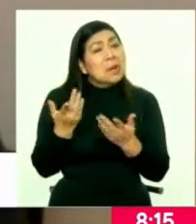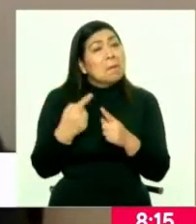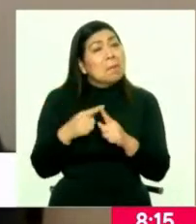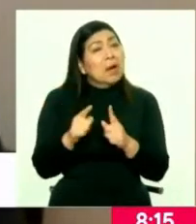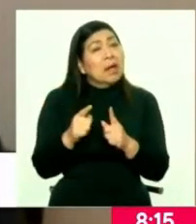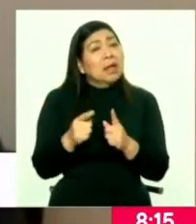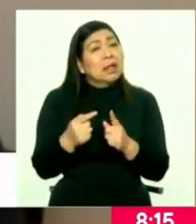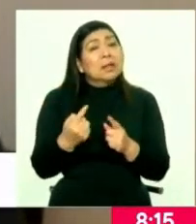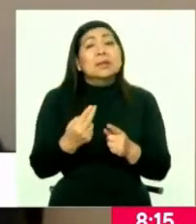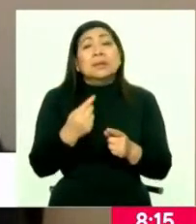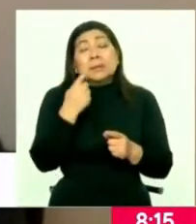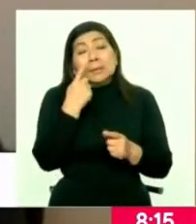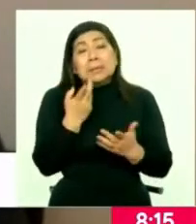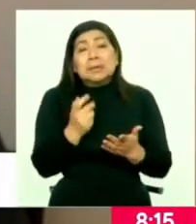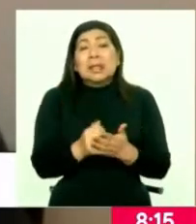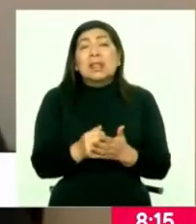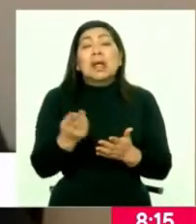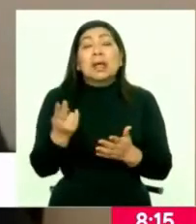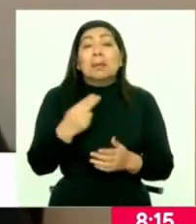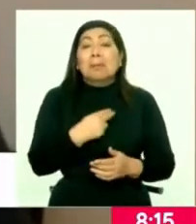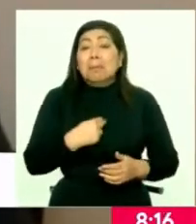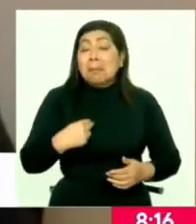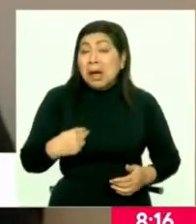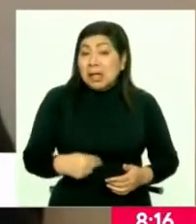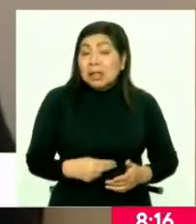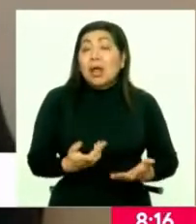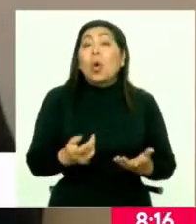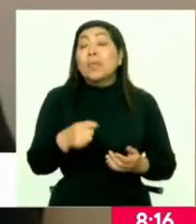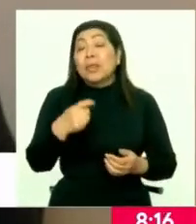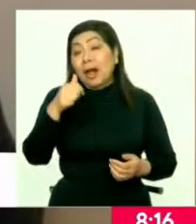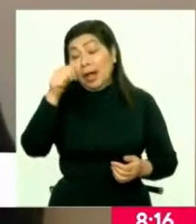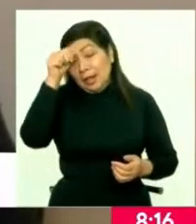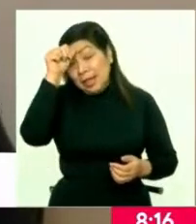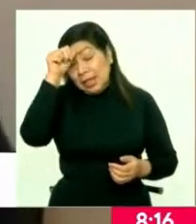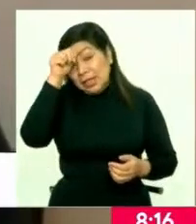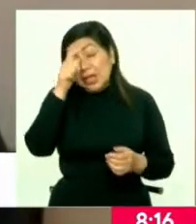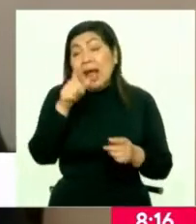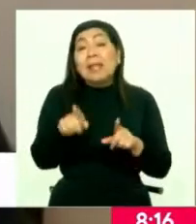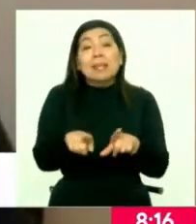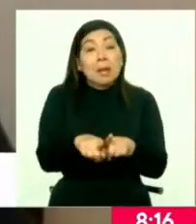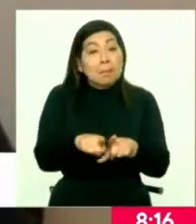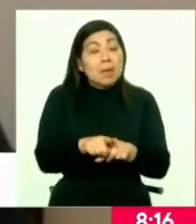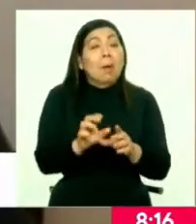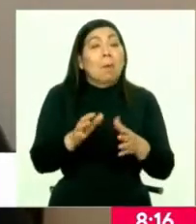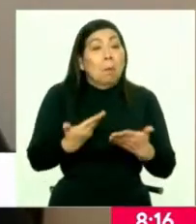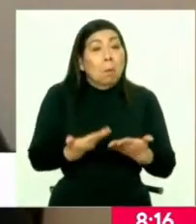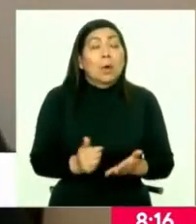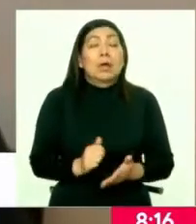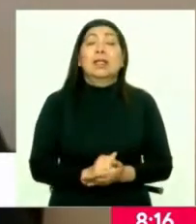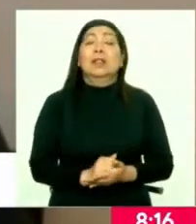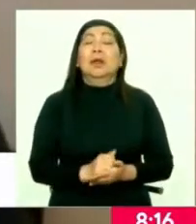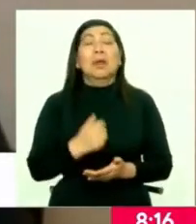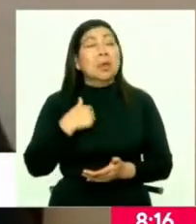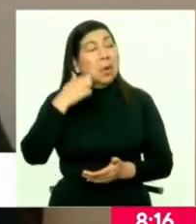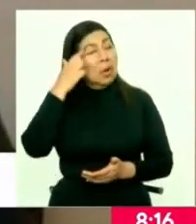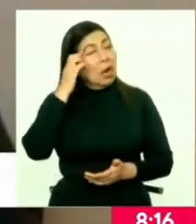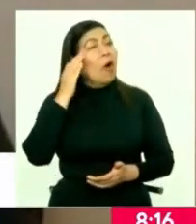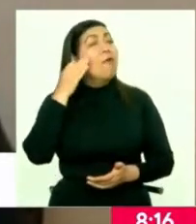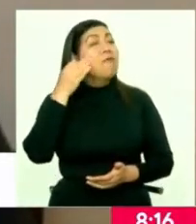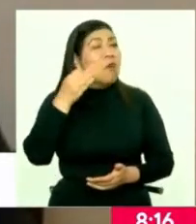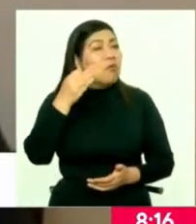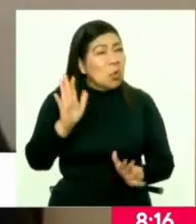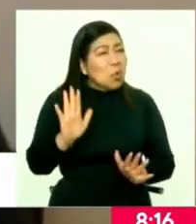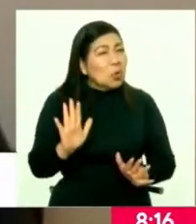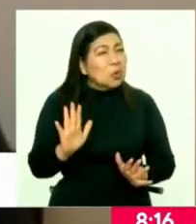vacunas intranasales de CanSino Bio de China y la vacuna de la India, vacunas intranasales que van a permitir, yo creo que en un futuro